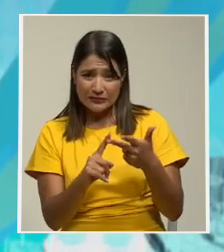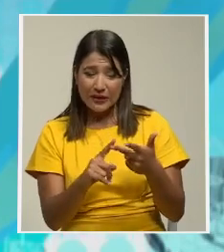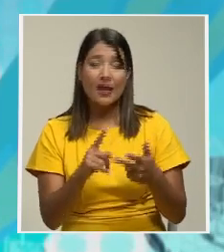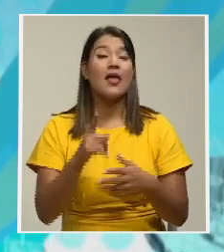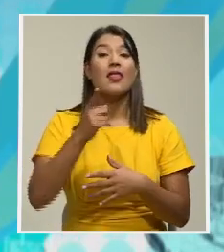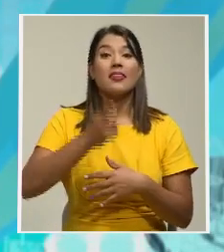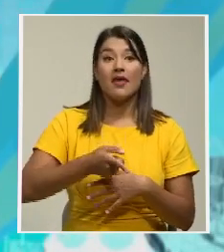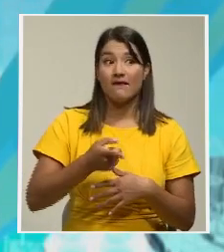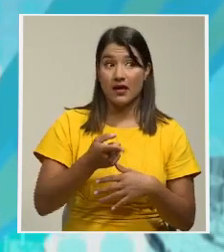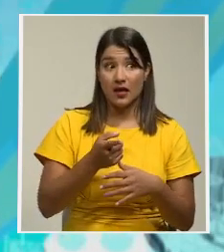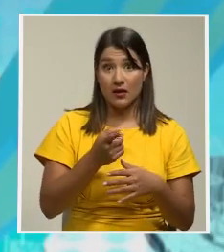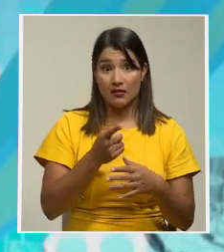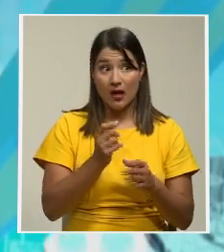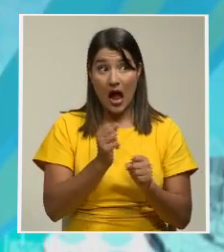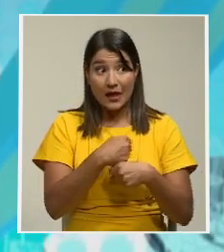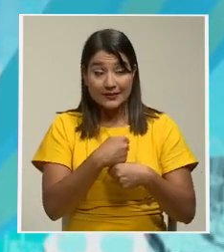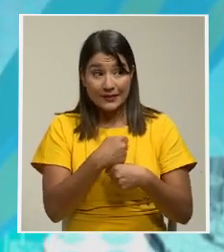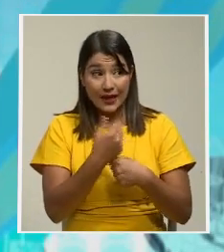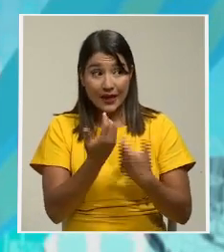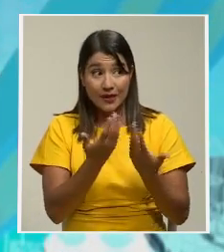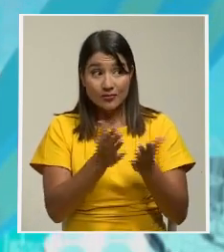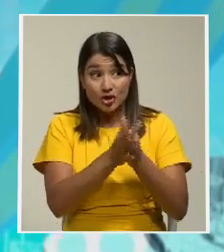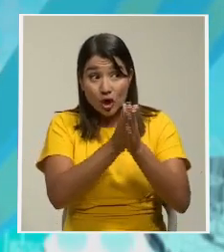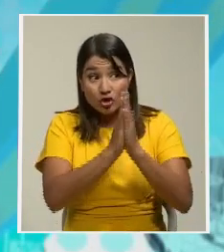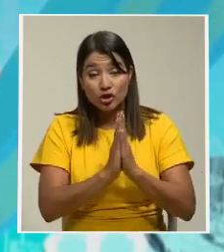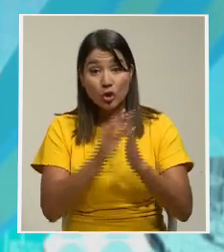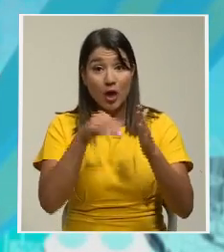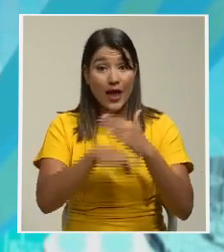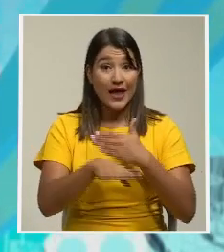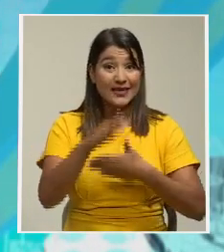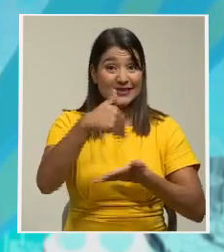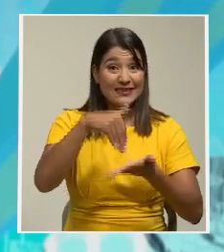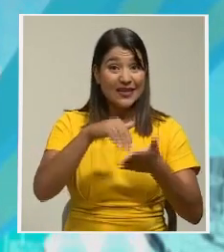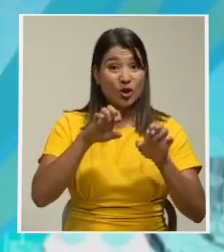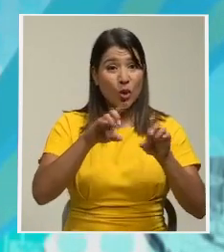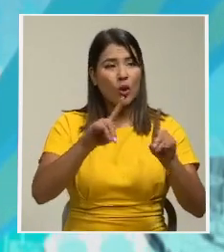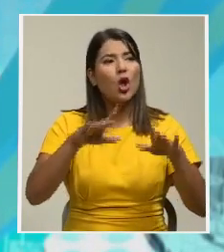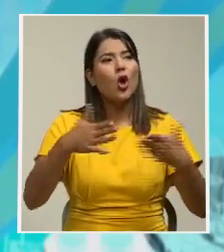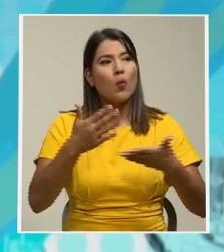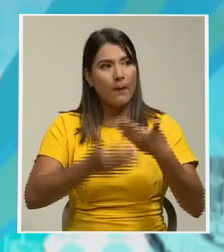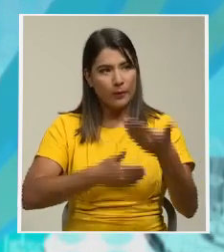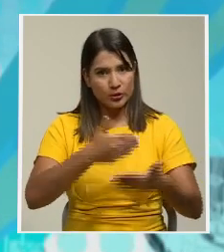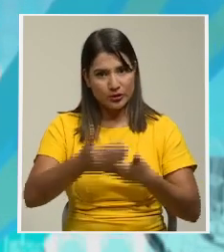tramitar específicamente o directamente con el centro educativo? ¿Cuál es el proceso que se lleva?